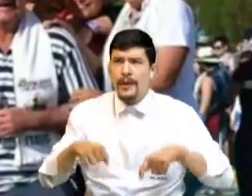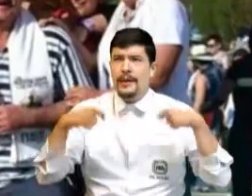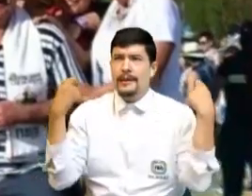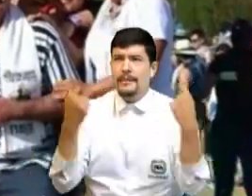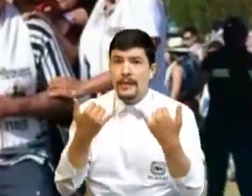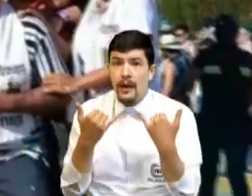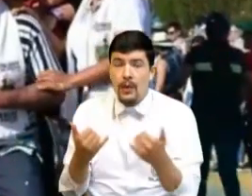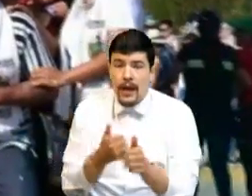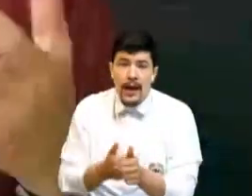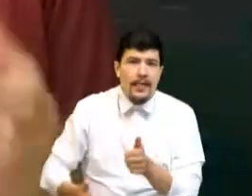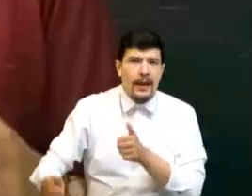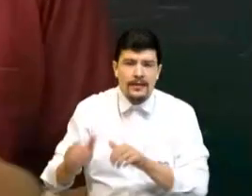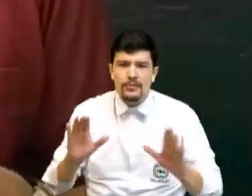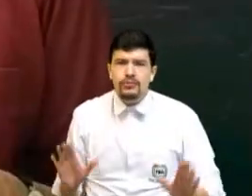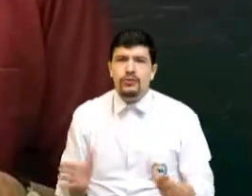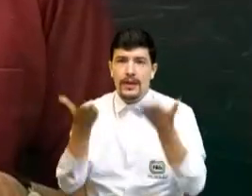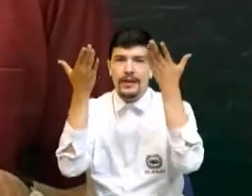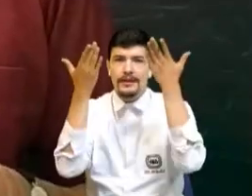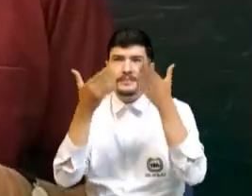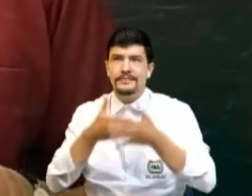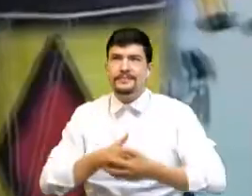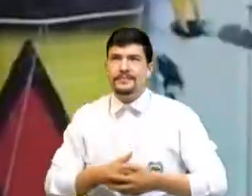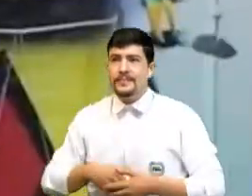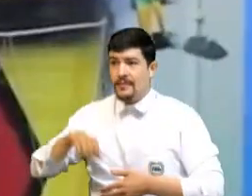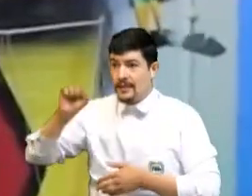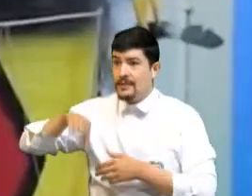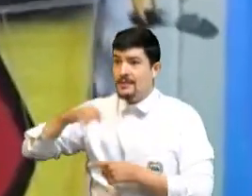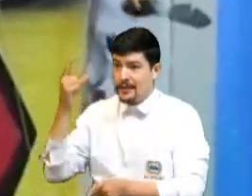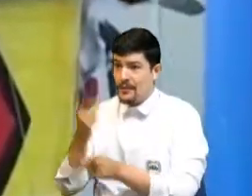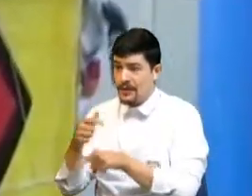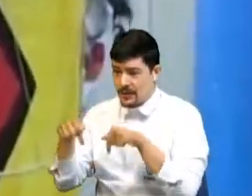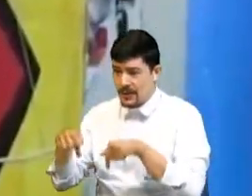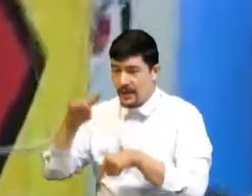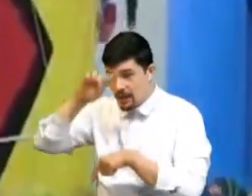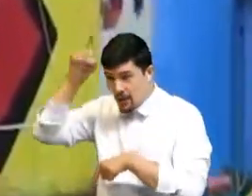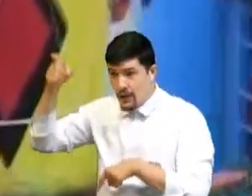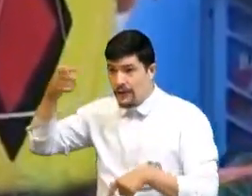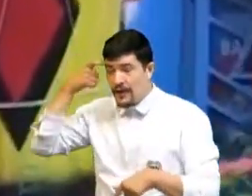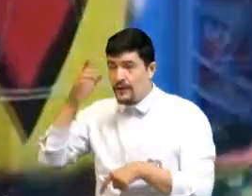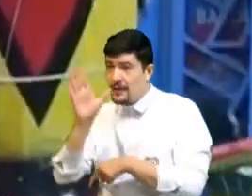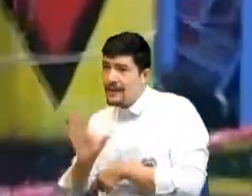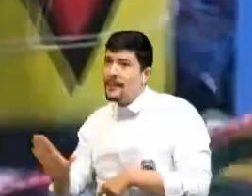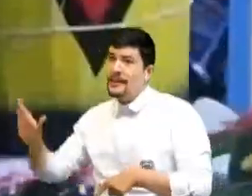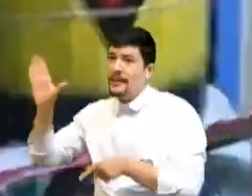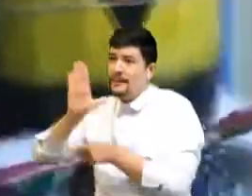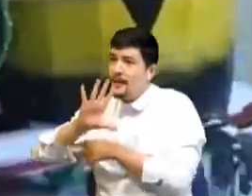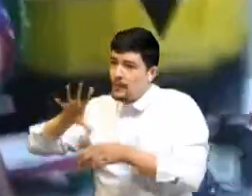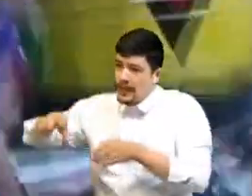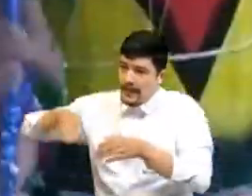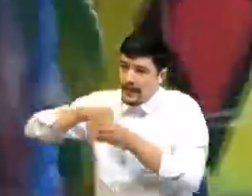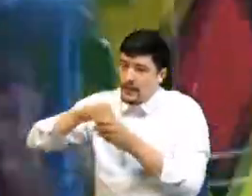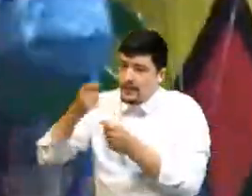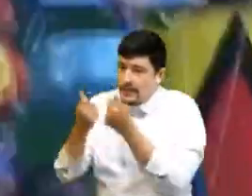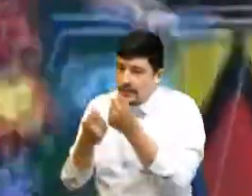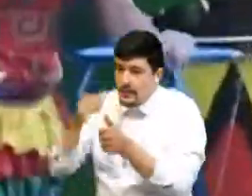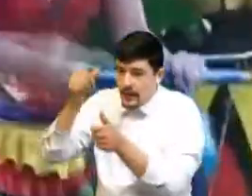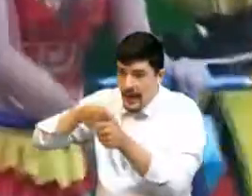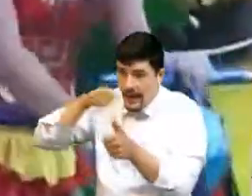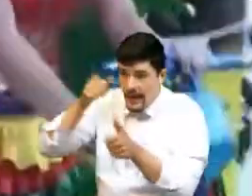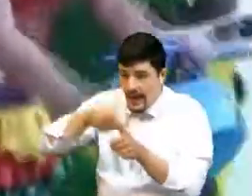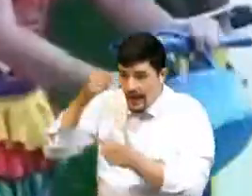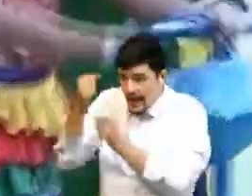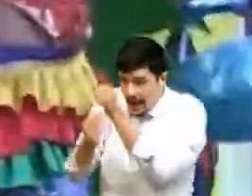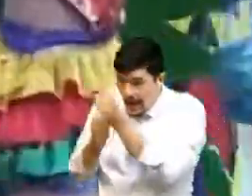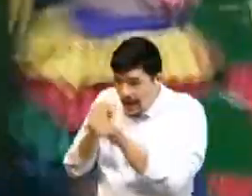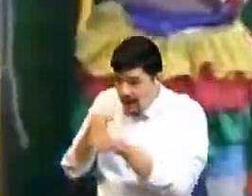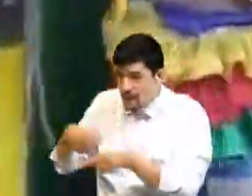de ahora en adelante. Pues para que el gobierno departamental incluya en el presupuesto de cada año recursos para